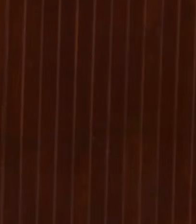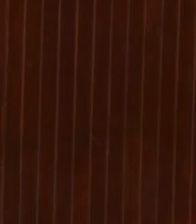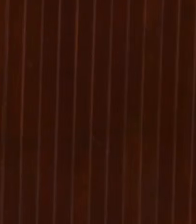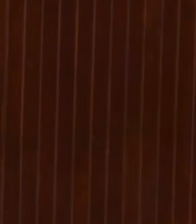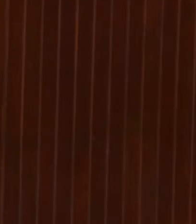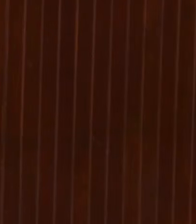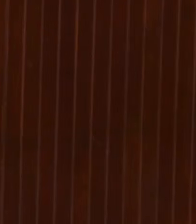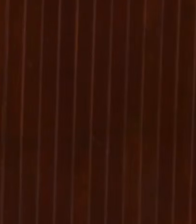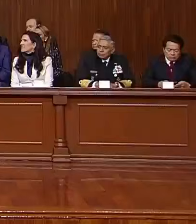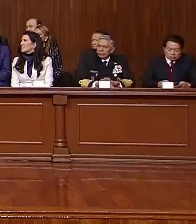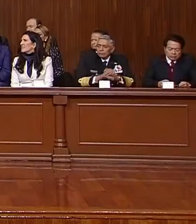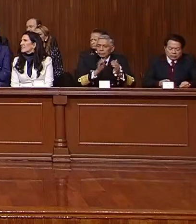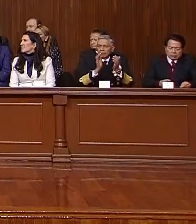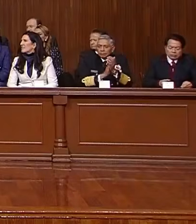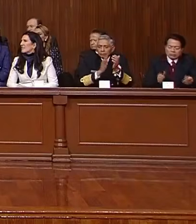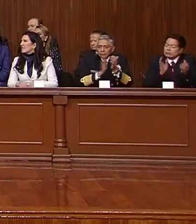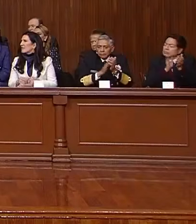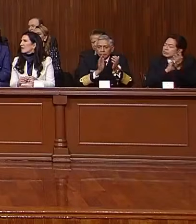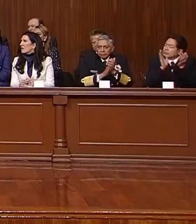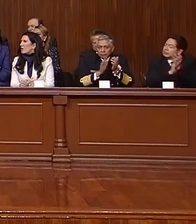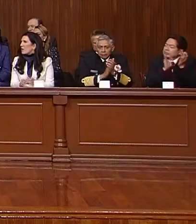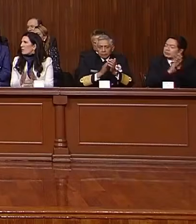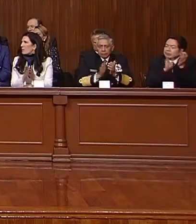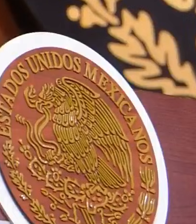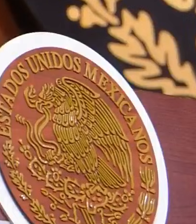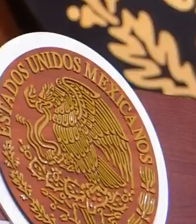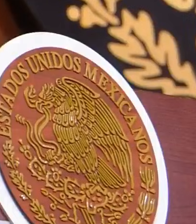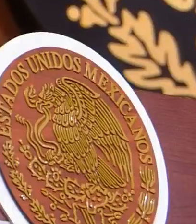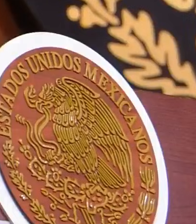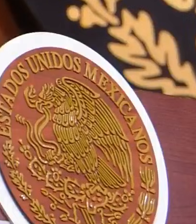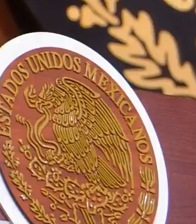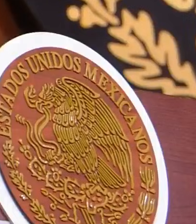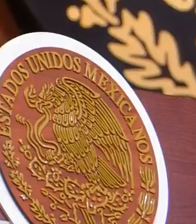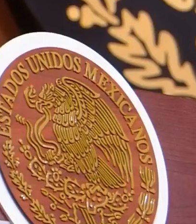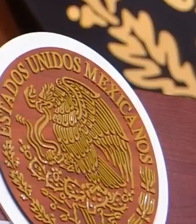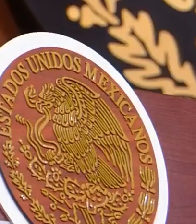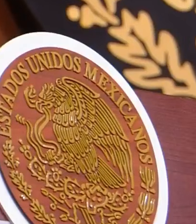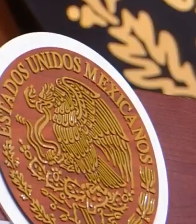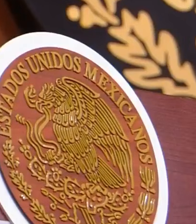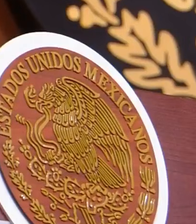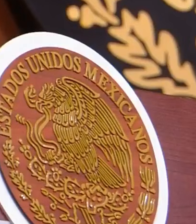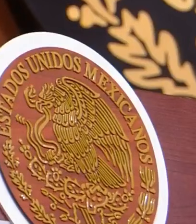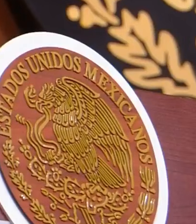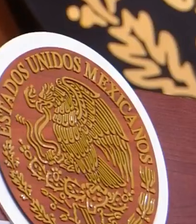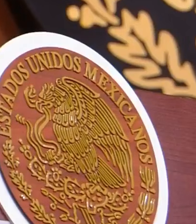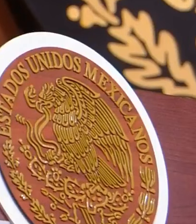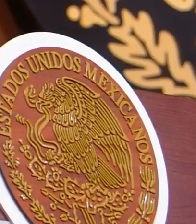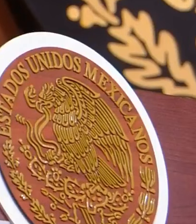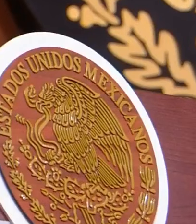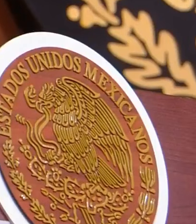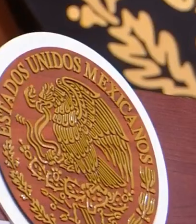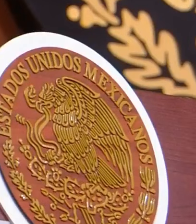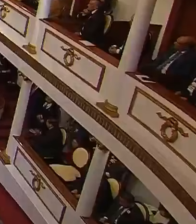2013 y recuperan a Pemex y a CFE como empresas públicas estratégicas del pueblo